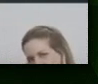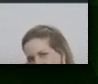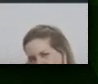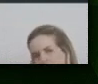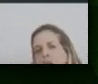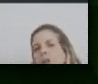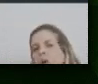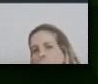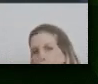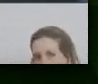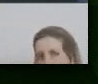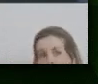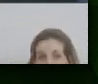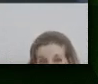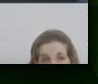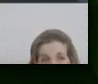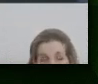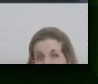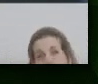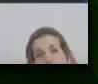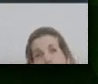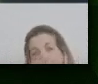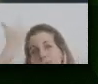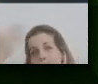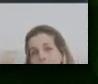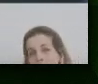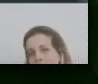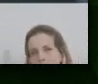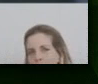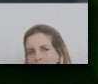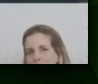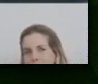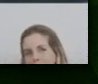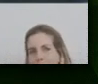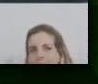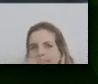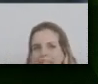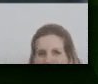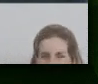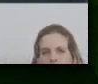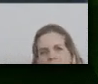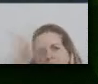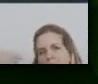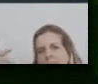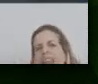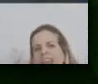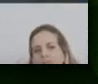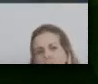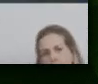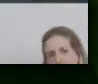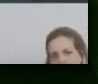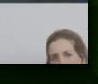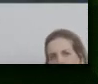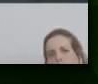a Evo cuando no era todavía presidente. Nos vino a ver y lo recibimos con Néstor en su despacho.